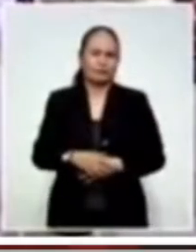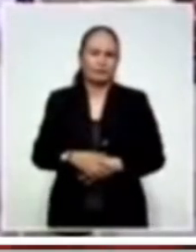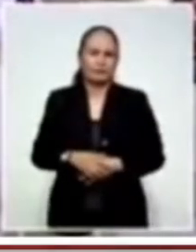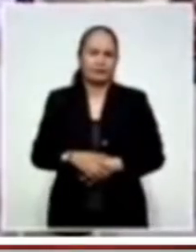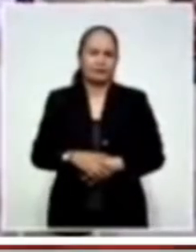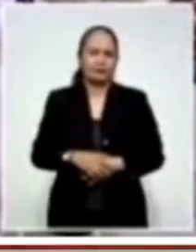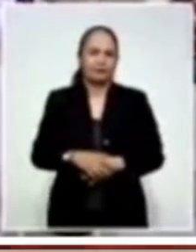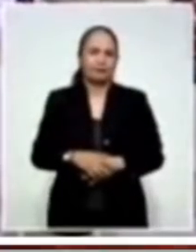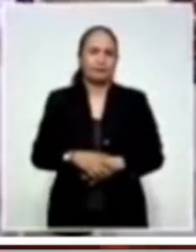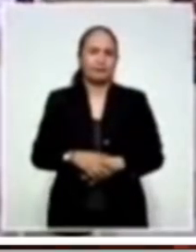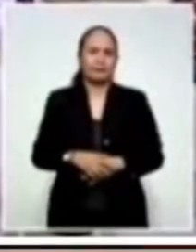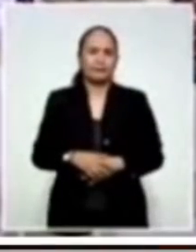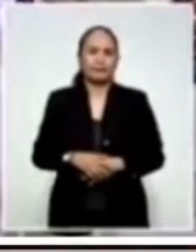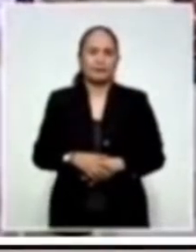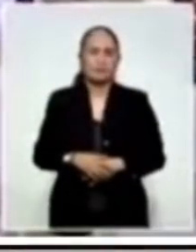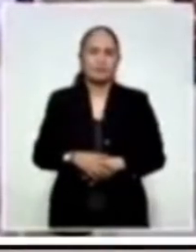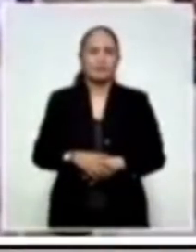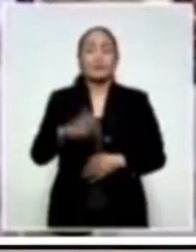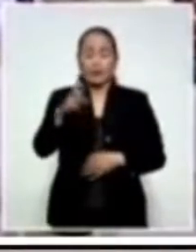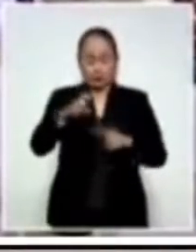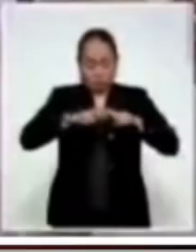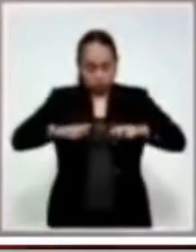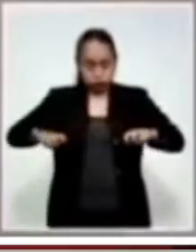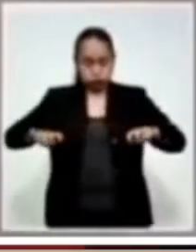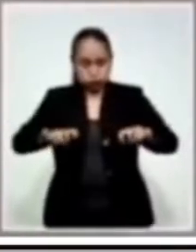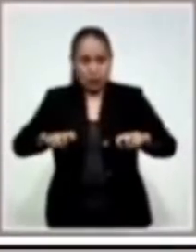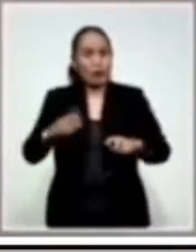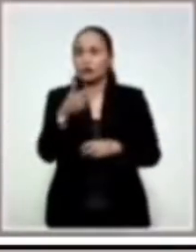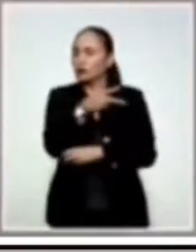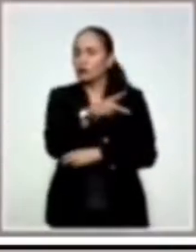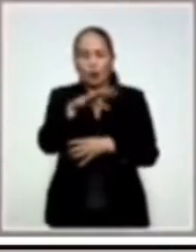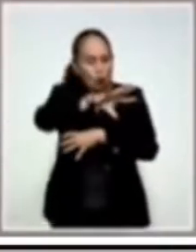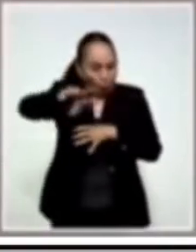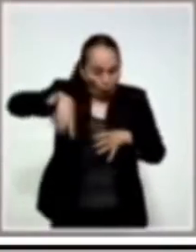Ante ese escenario, con la anuencia del Pleno, y todo está grabado,